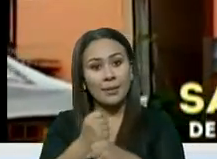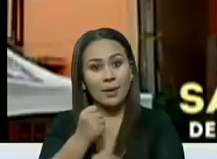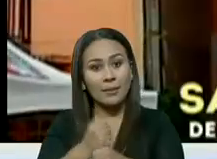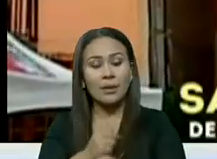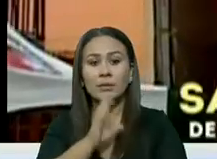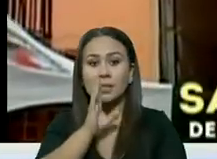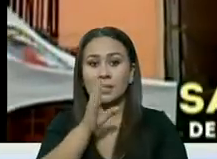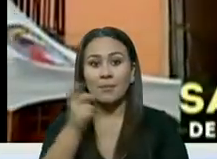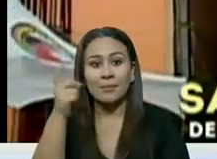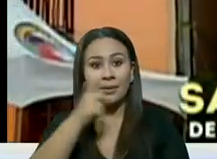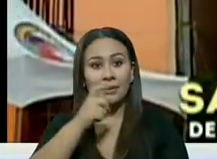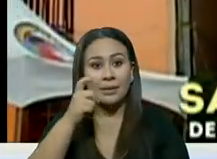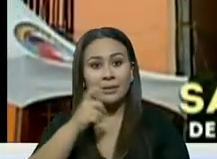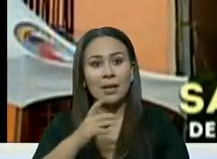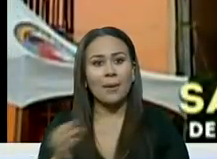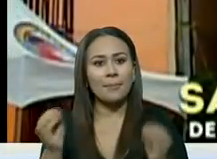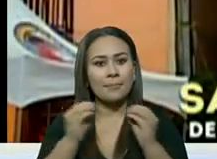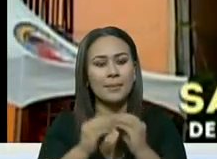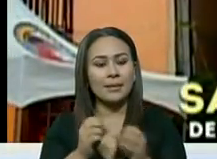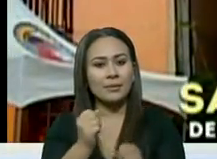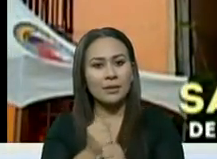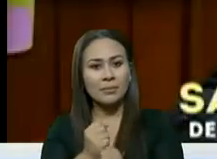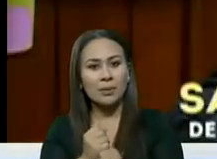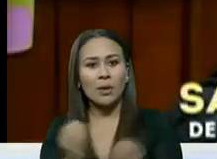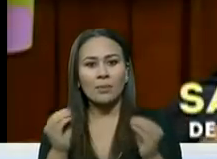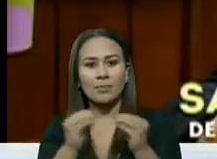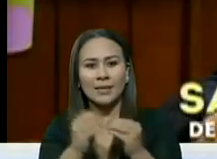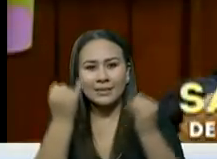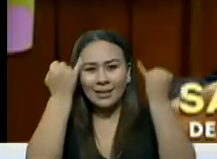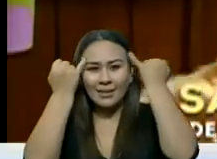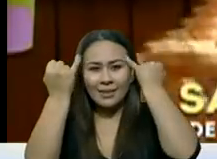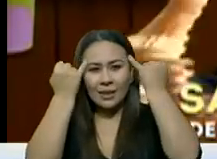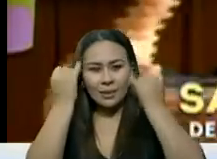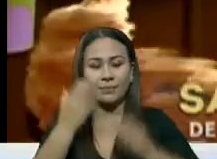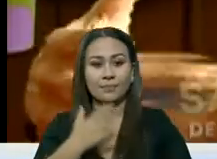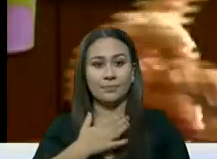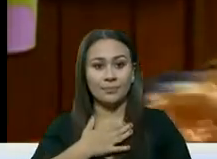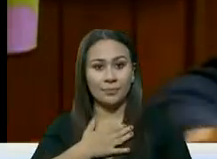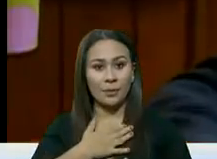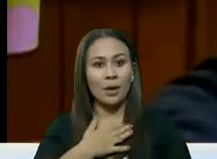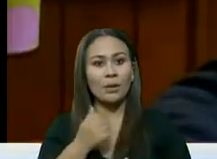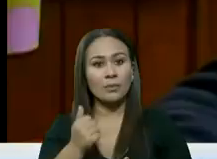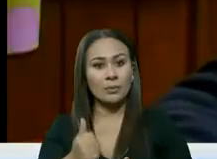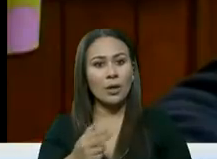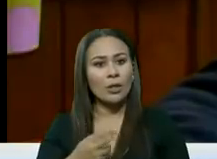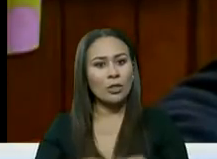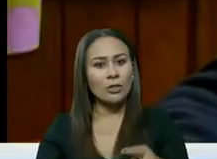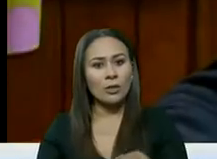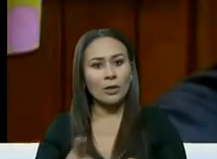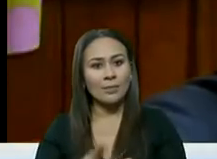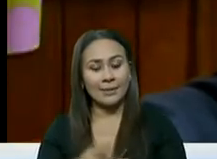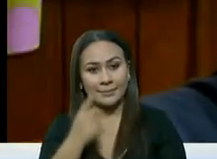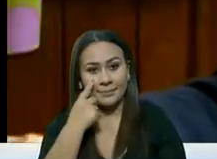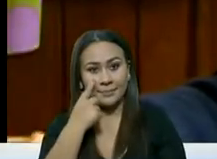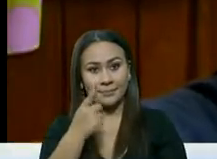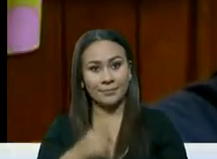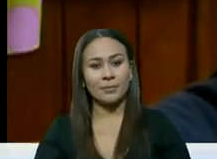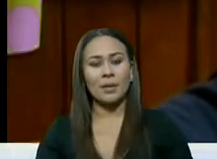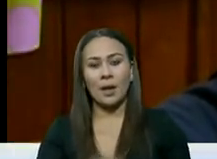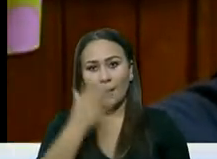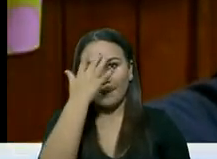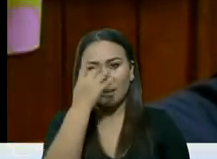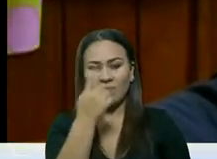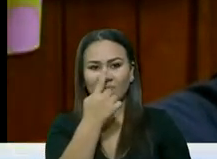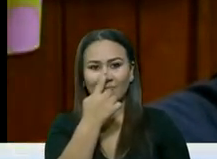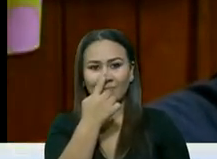hay necesidad de crear nuevas fuentes. Pero, digamos, el flujo ha sido bastante normal en ese sentido, por la